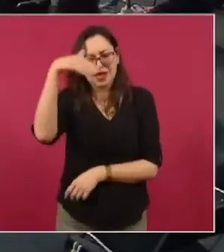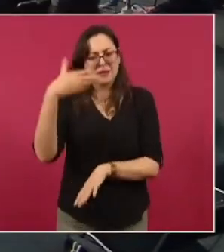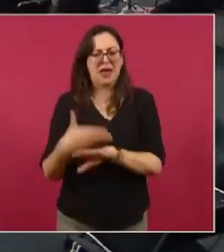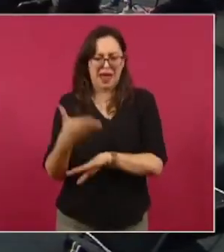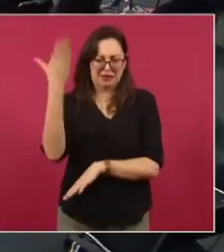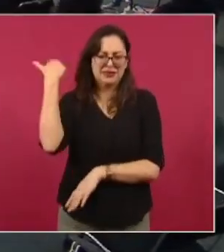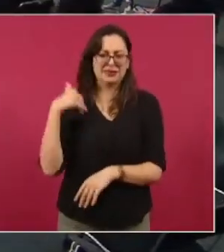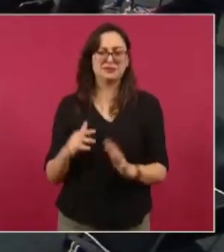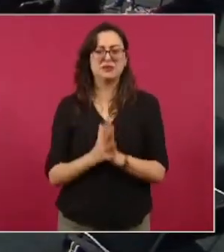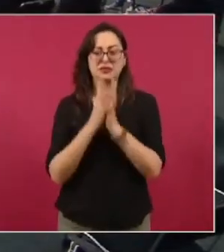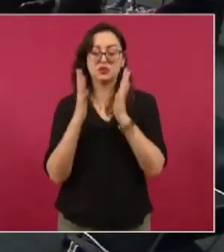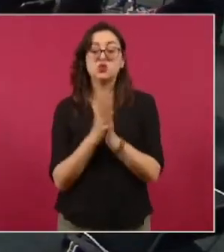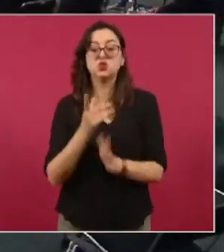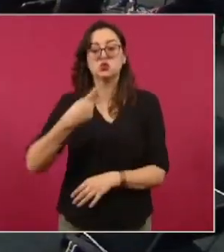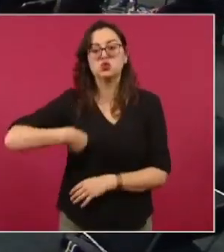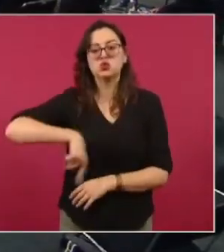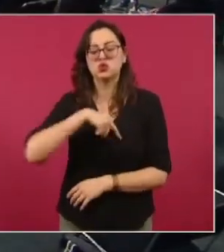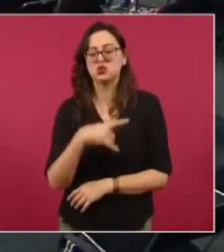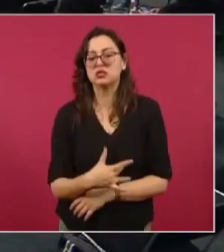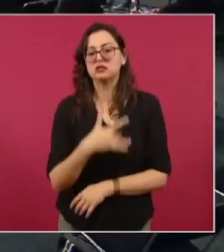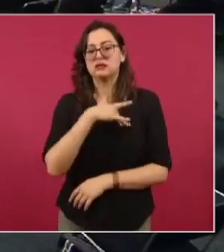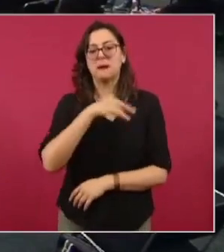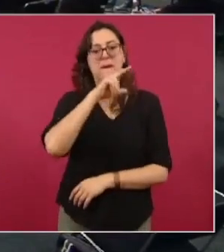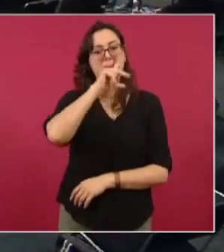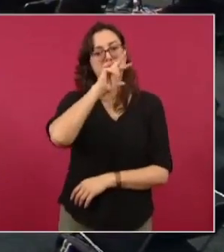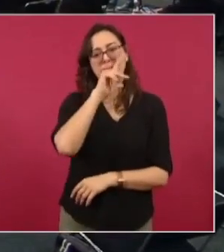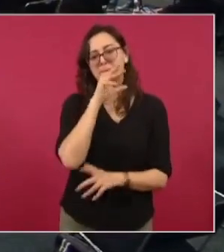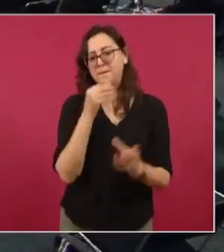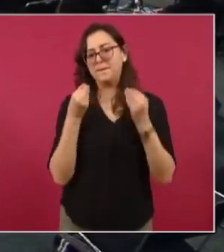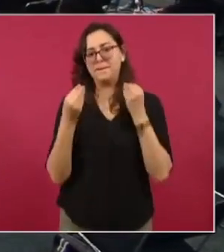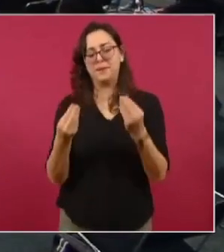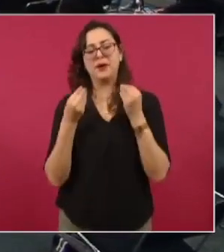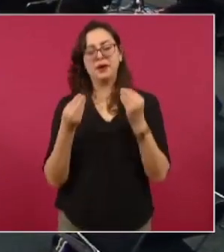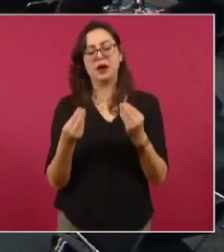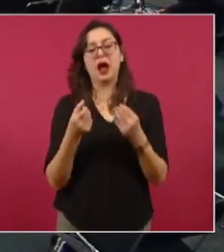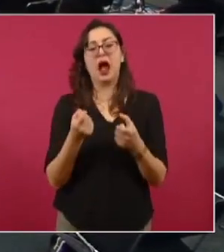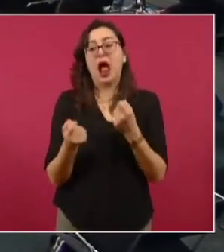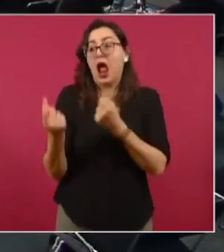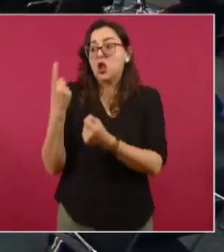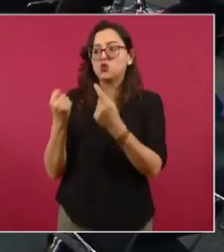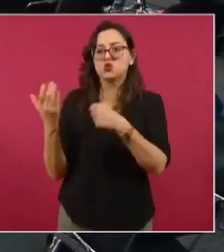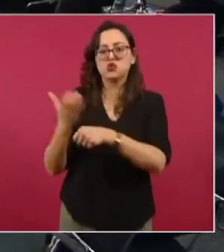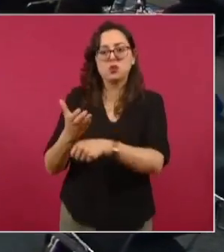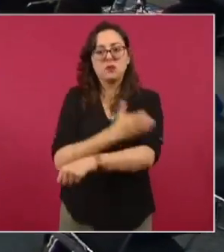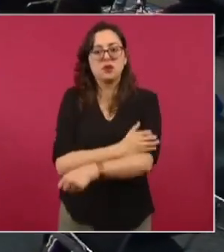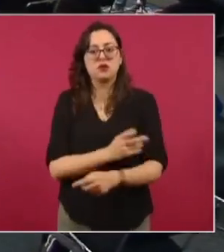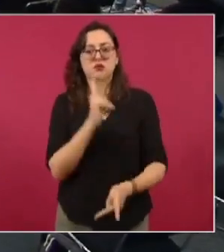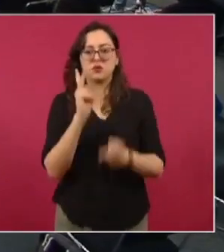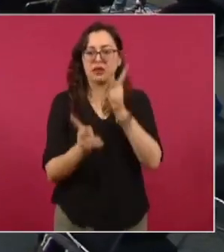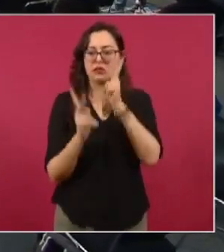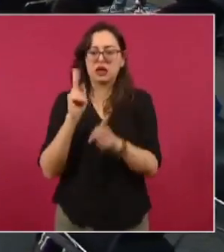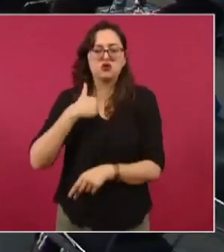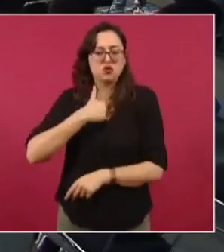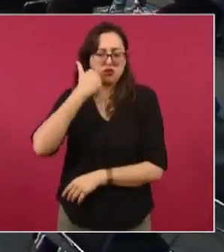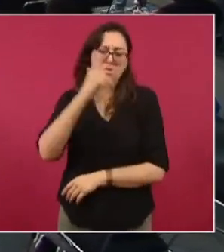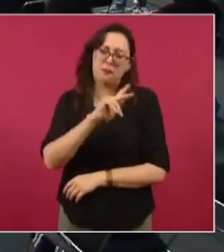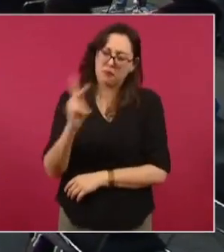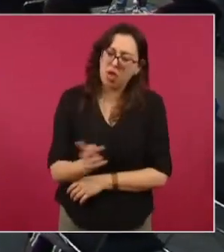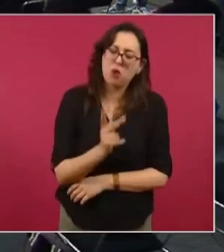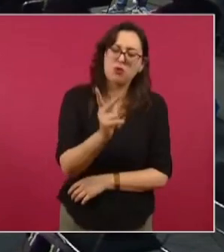nos preocupan muchas cosas en las radios comunitarias estuve platicando con algunos compañeros y le quiero hacer una pregunta muy concreta